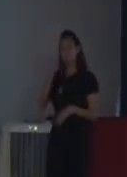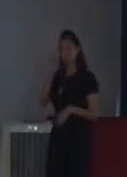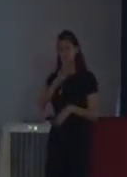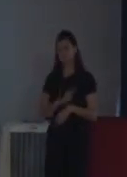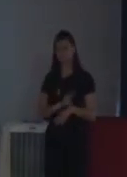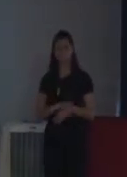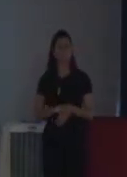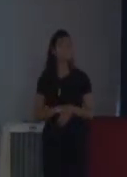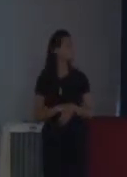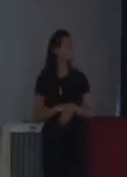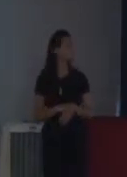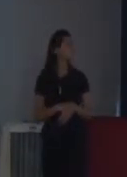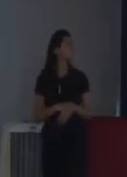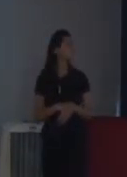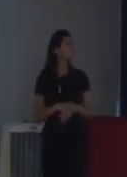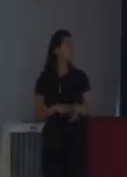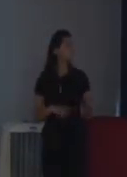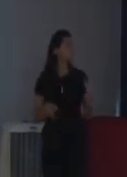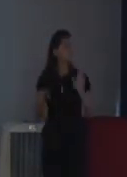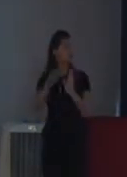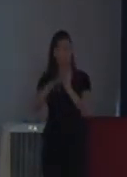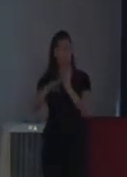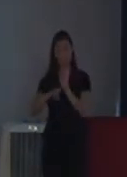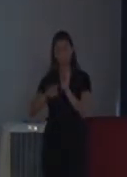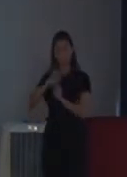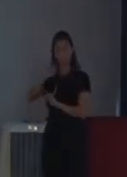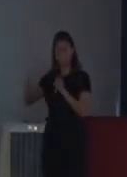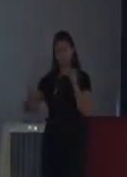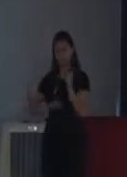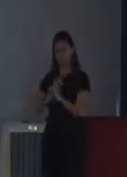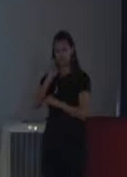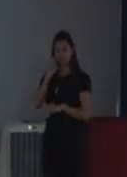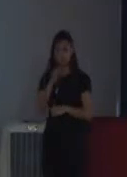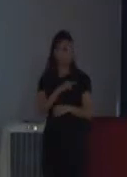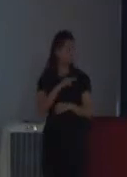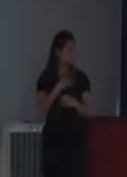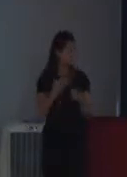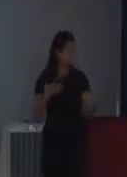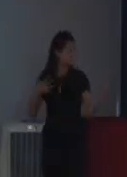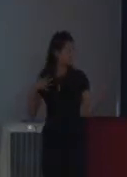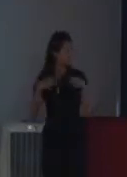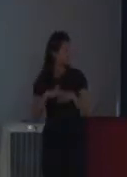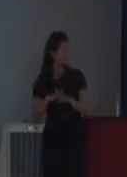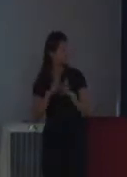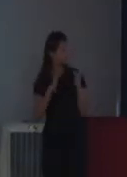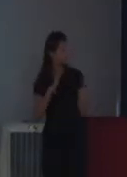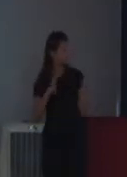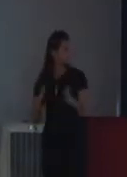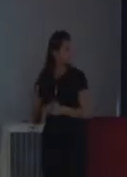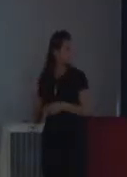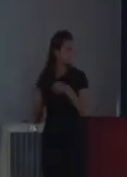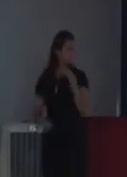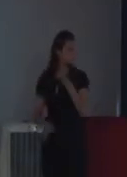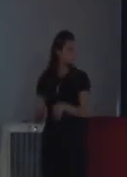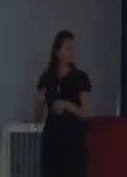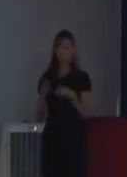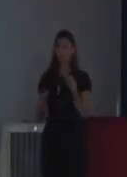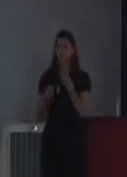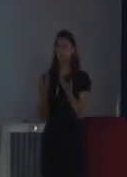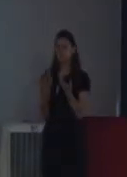normativa internacional, cómo se integra, ¿sí?, a nuestro ordenamiento jurídico, se hace mediante